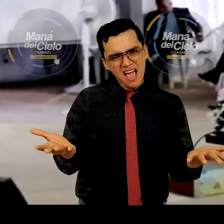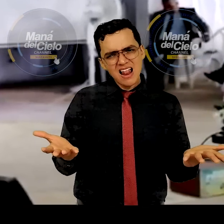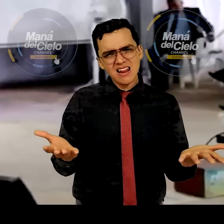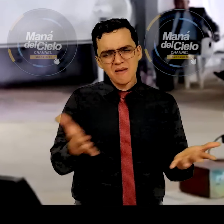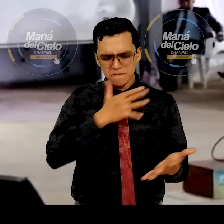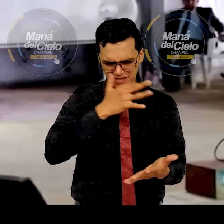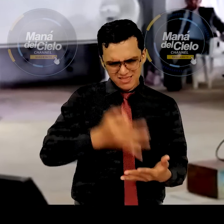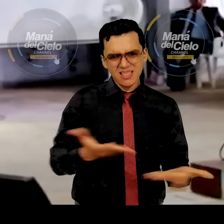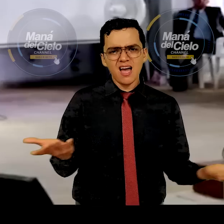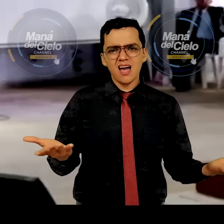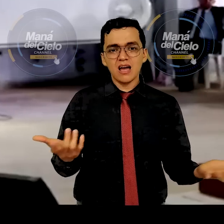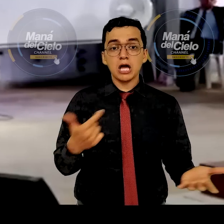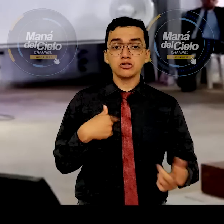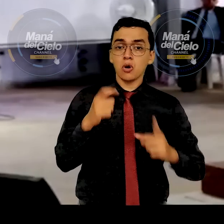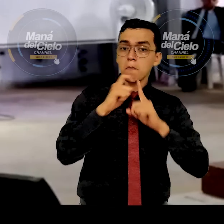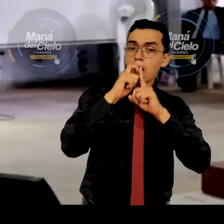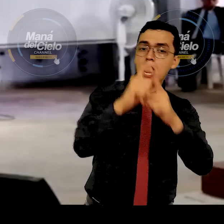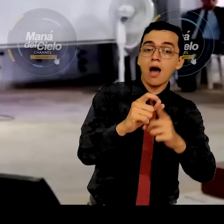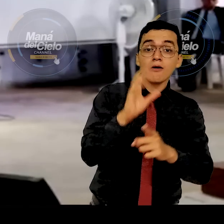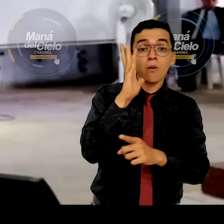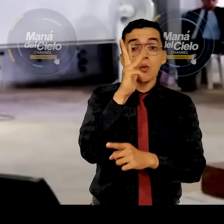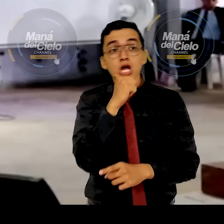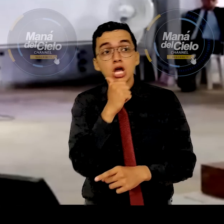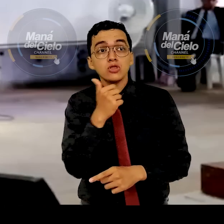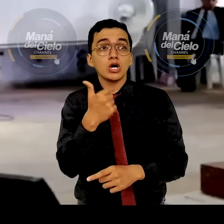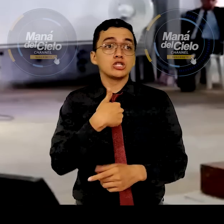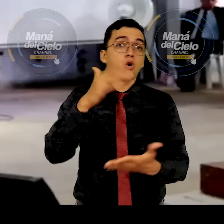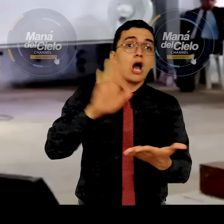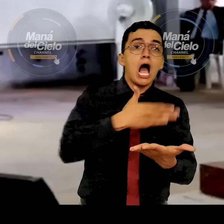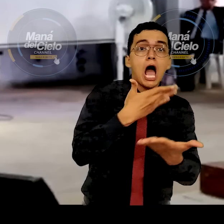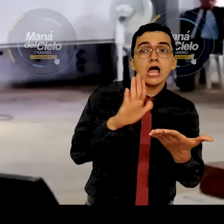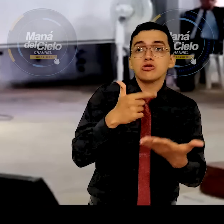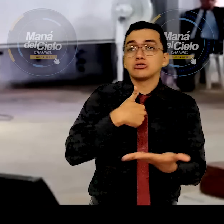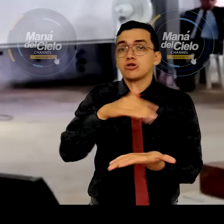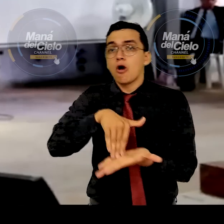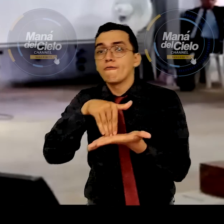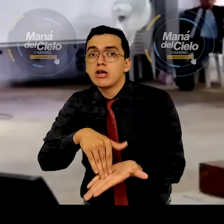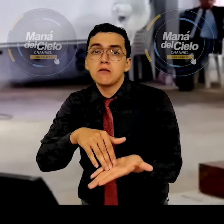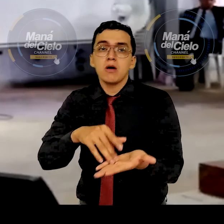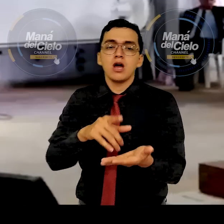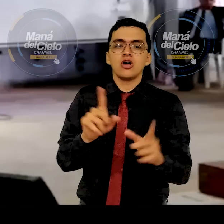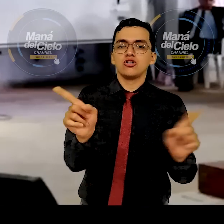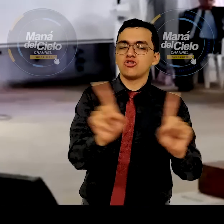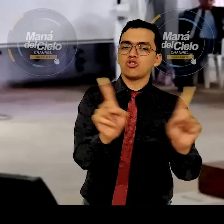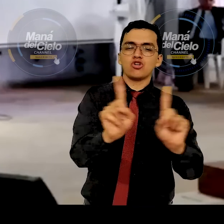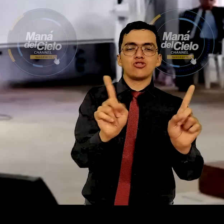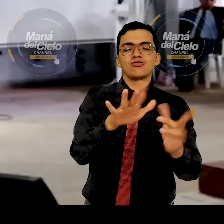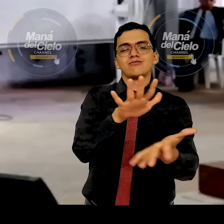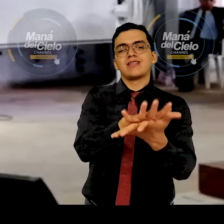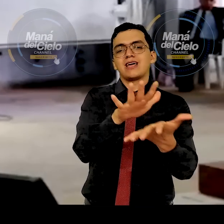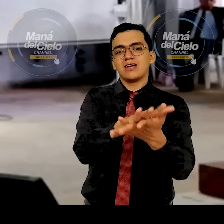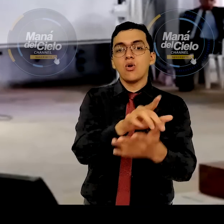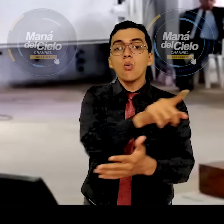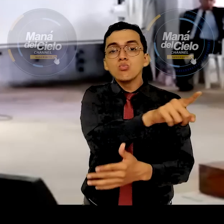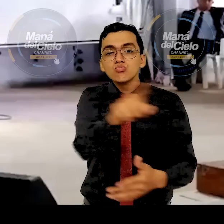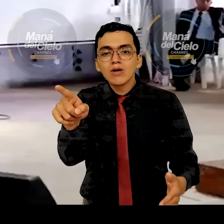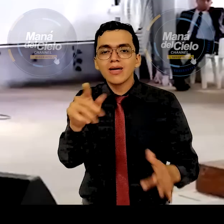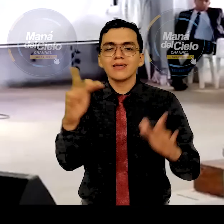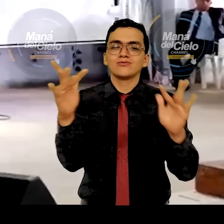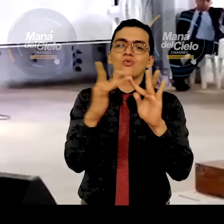Esto no son palabras bonitas, ni que yo discuto, que yo canto, que yo aplaudo, no. No me digas nada a mí, díselo a Dios.